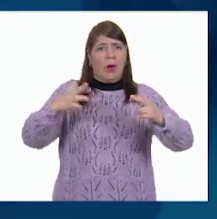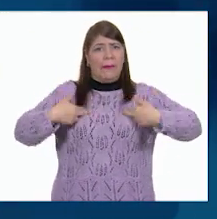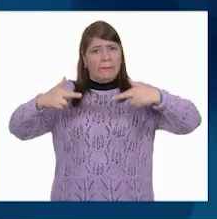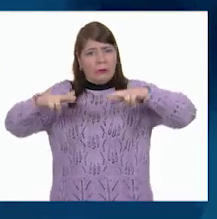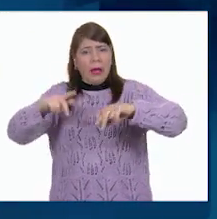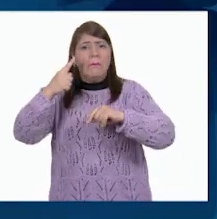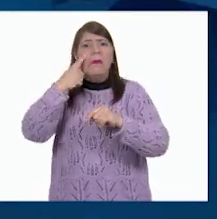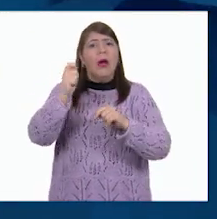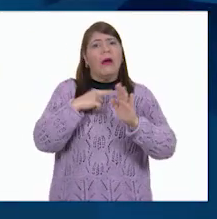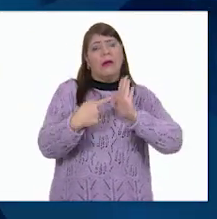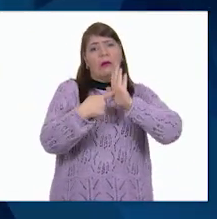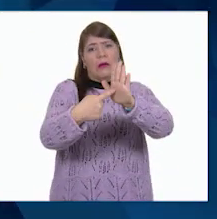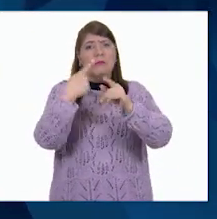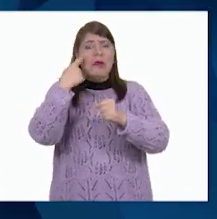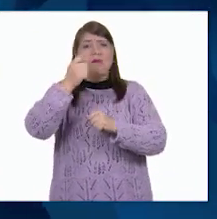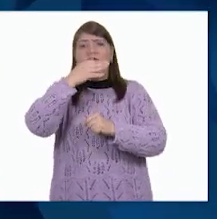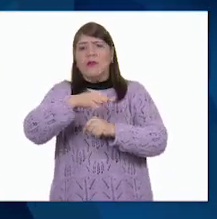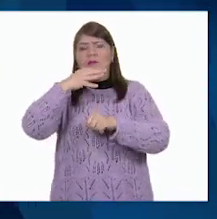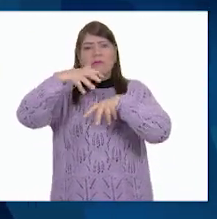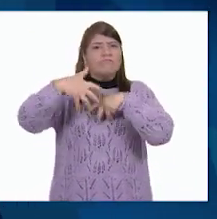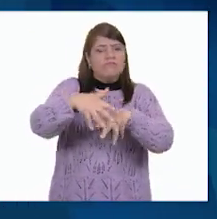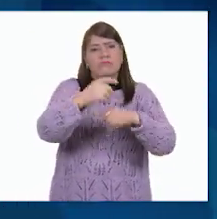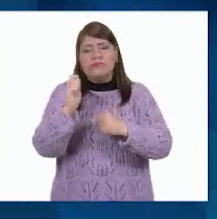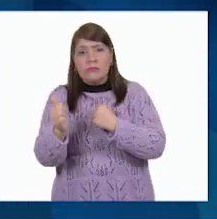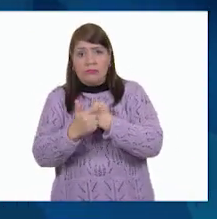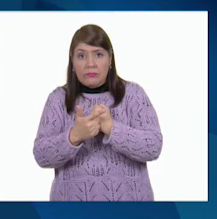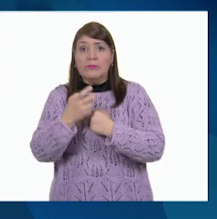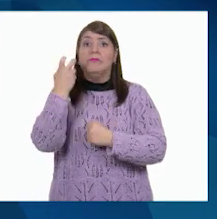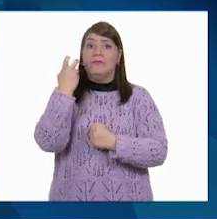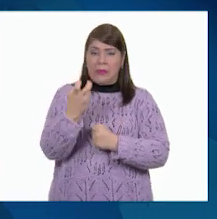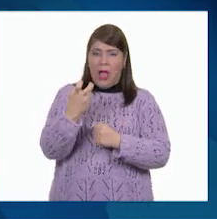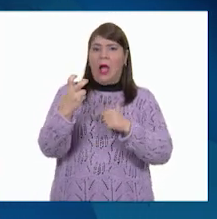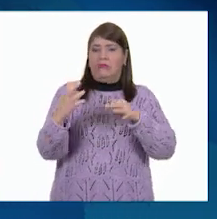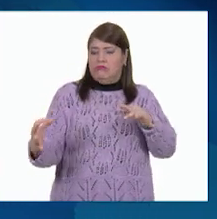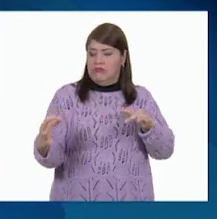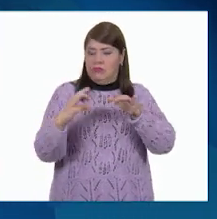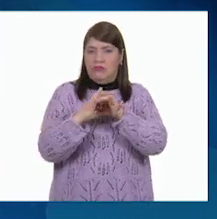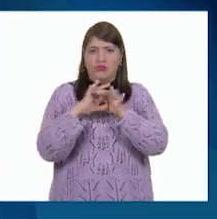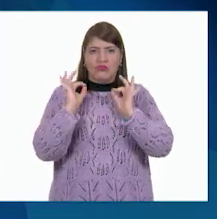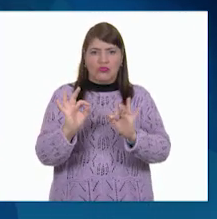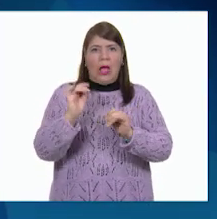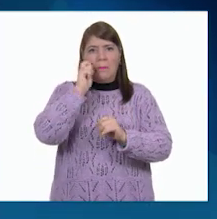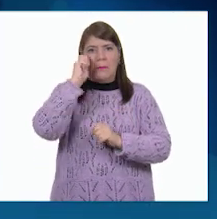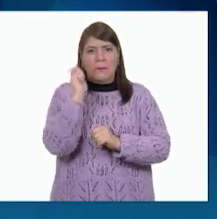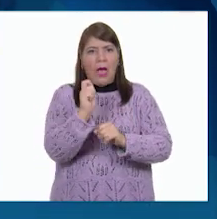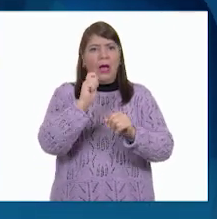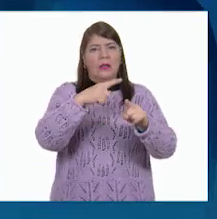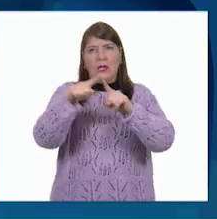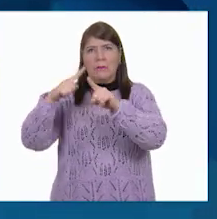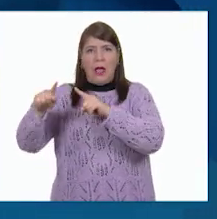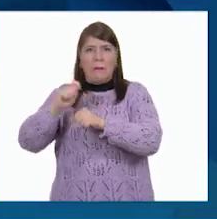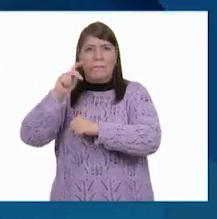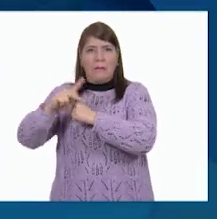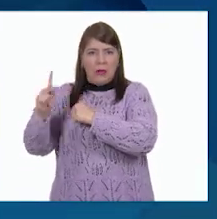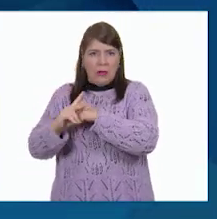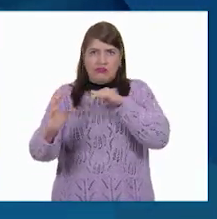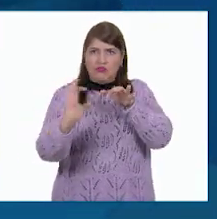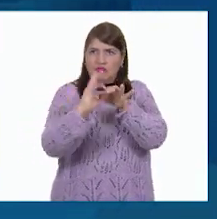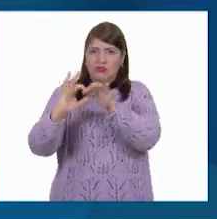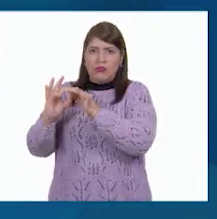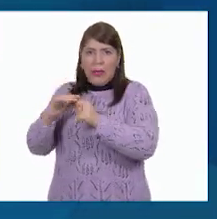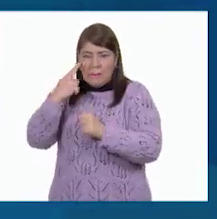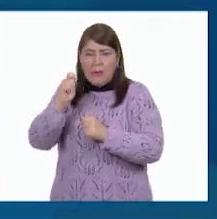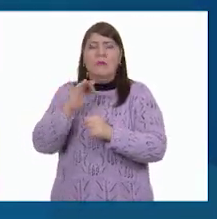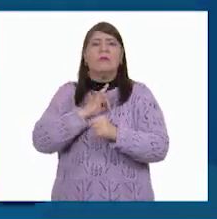los festejos. Como refrendo de los lazos de amistad con México, cada país consignó significativos